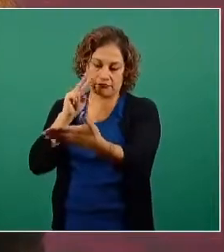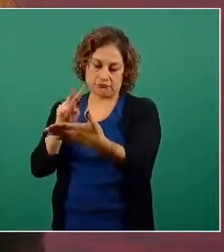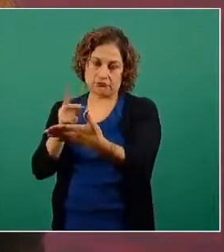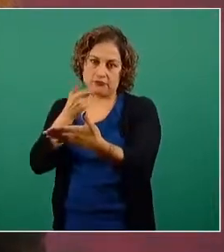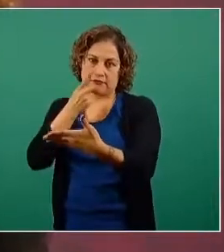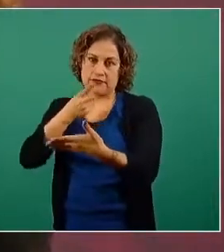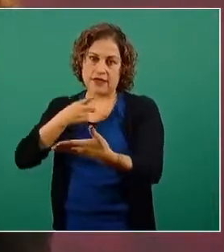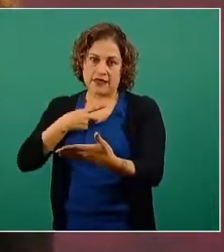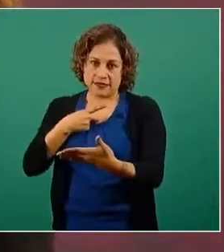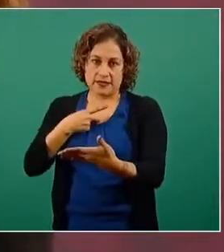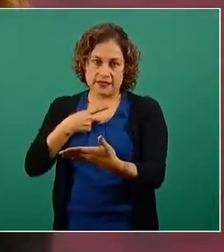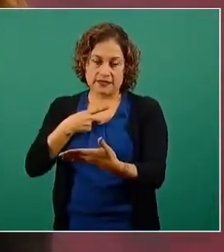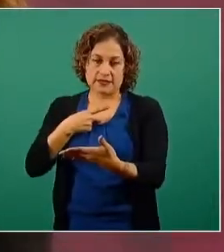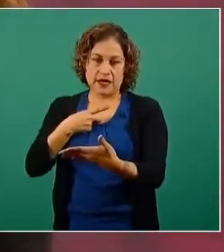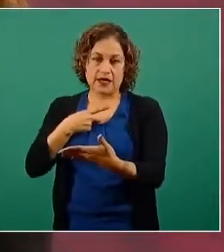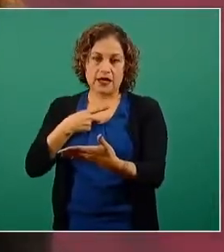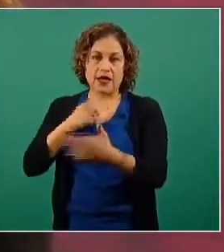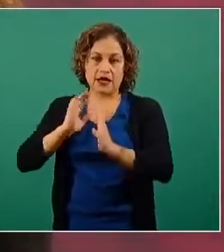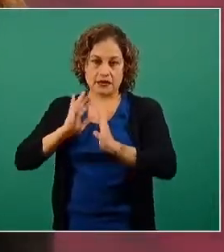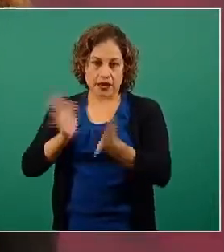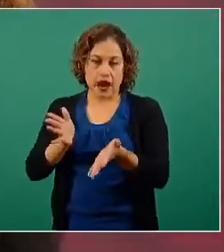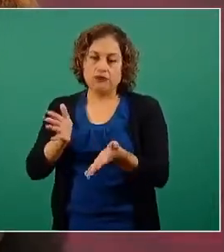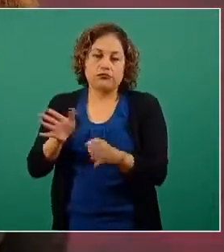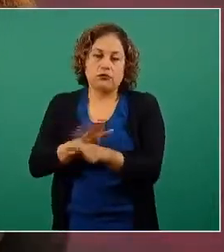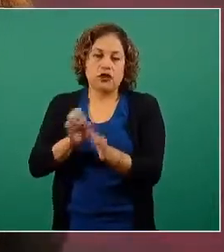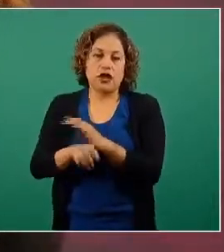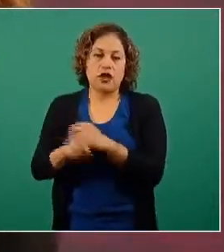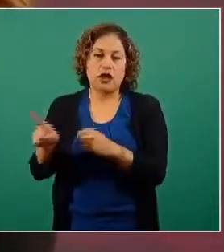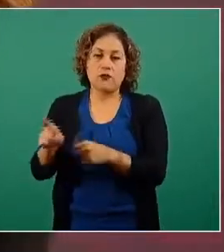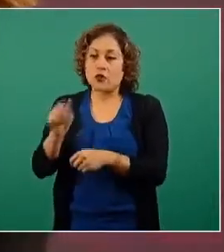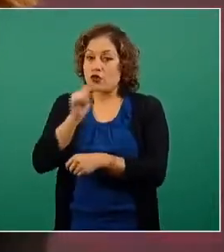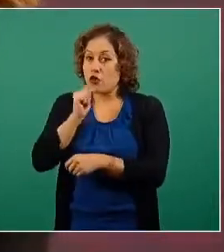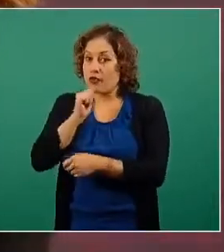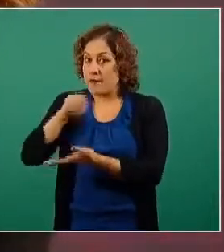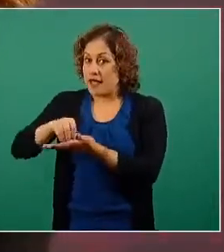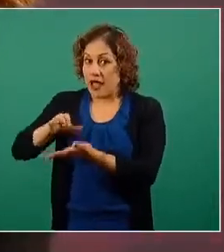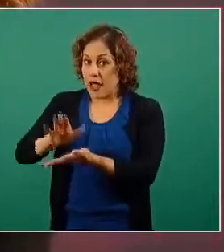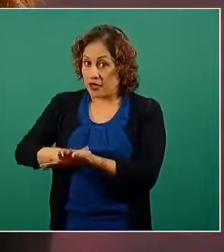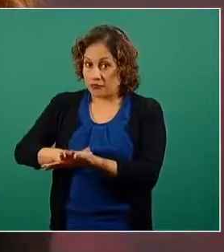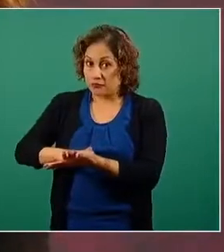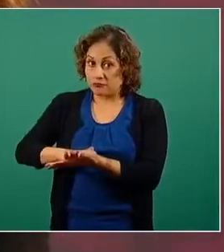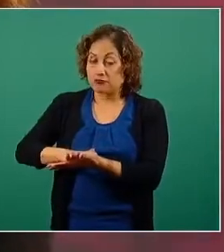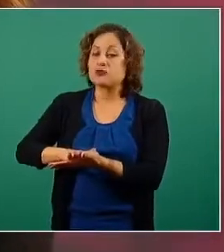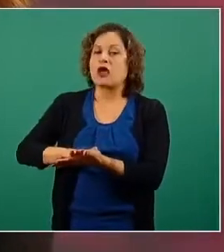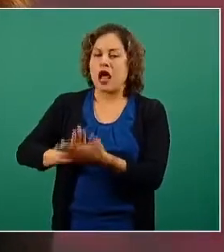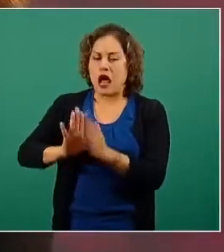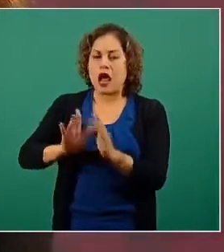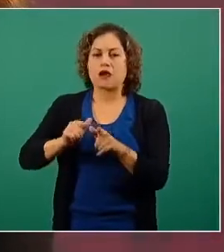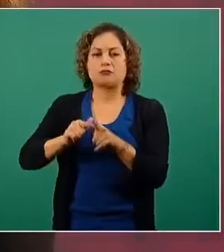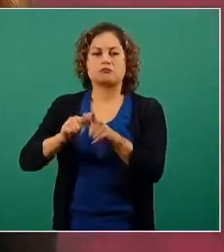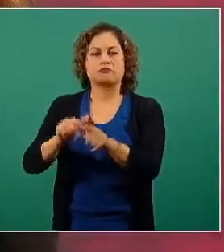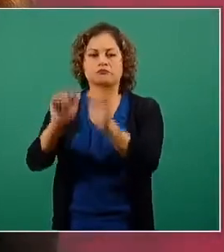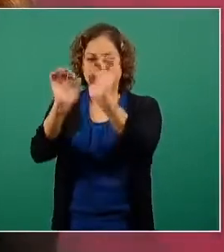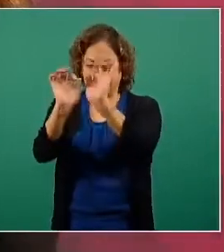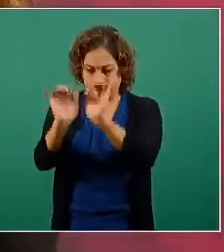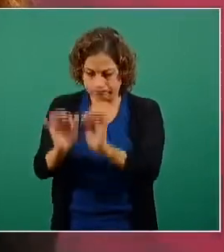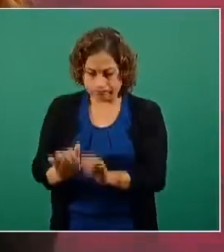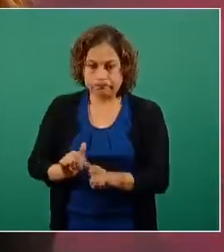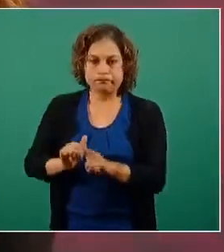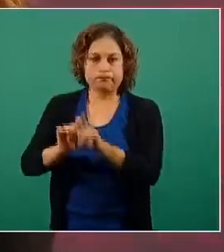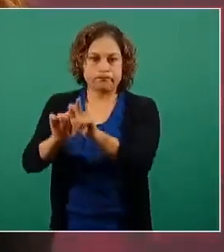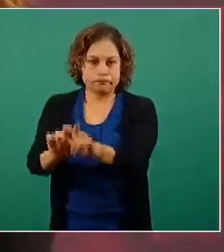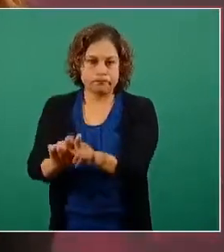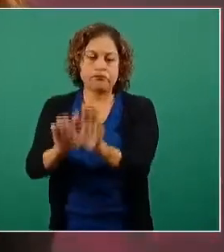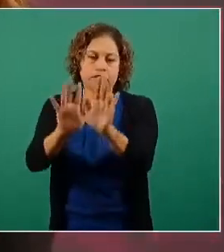sido ingresado, pues le va a dejar capturar todos los ítems que les está solicitando el registro. Es decir, no hay que tener